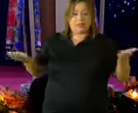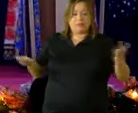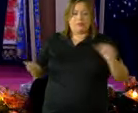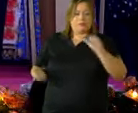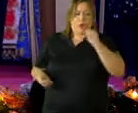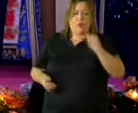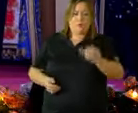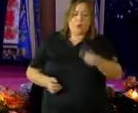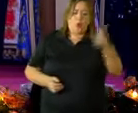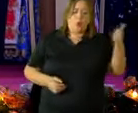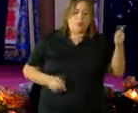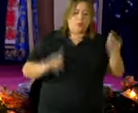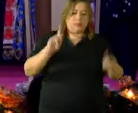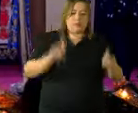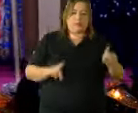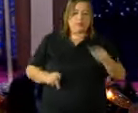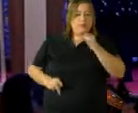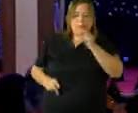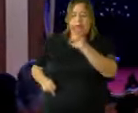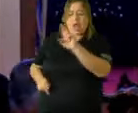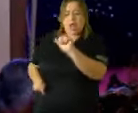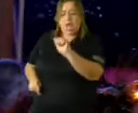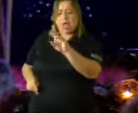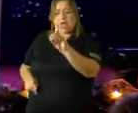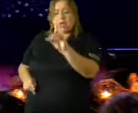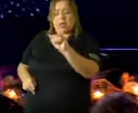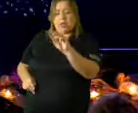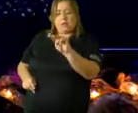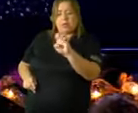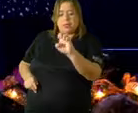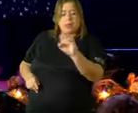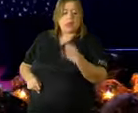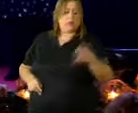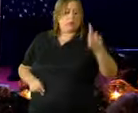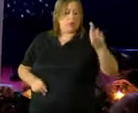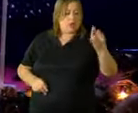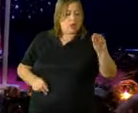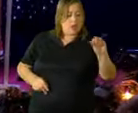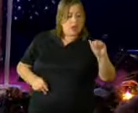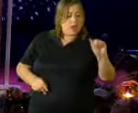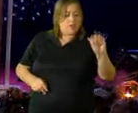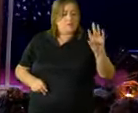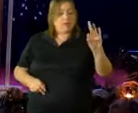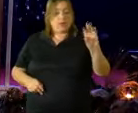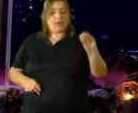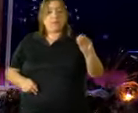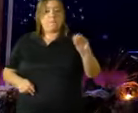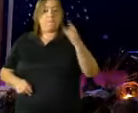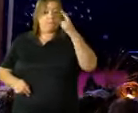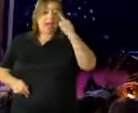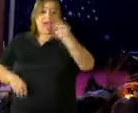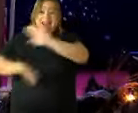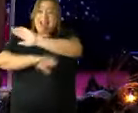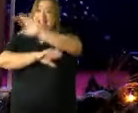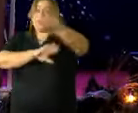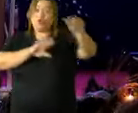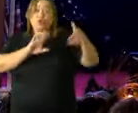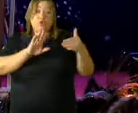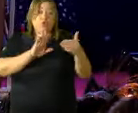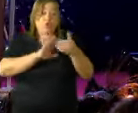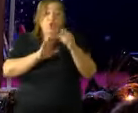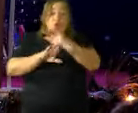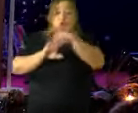No, no. Esto no es para Radameo, para Rafa, o para Olguita y para José. No, no. Esto es para todo aquel que